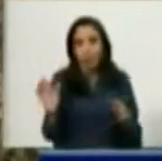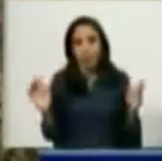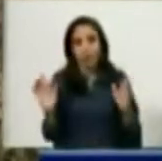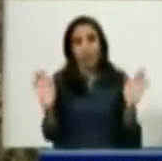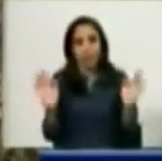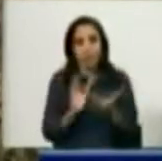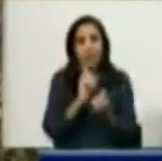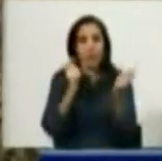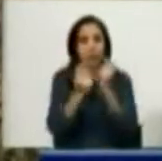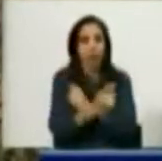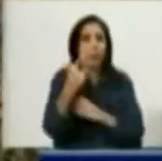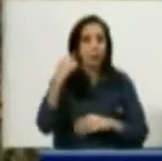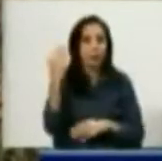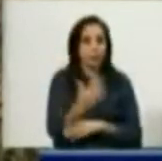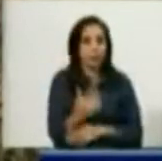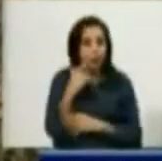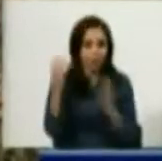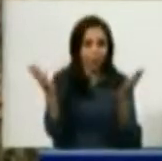verdad